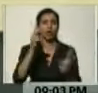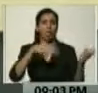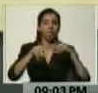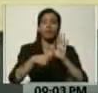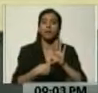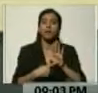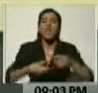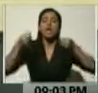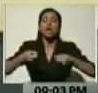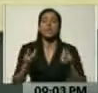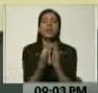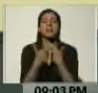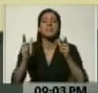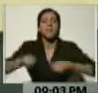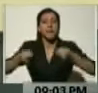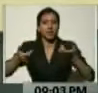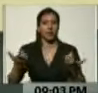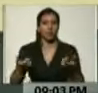mercado, pues,